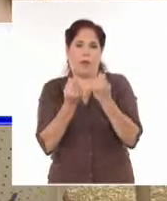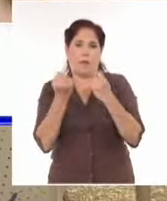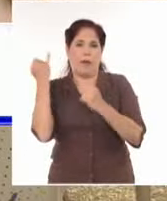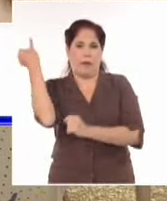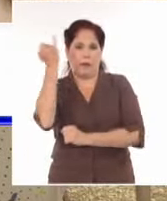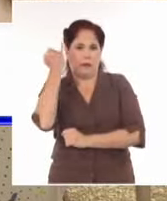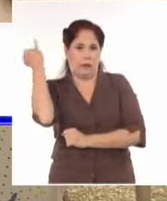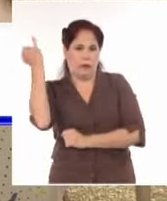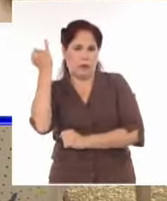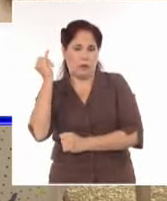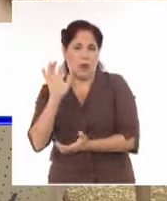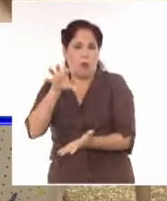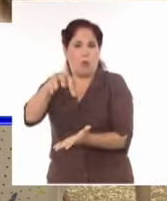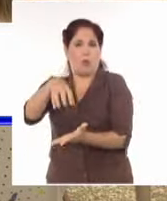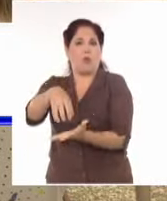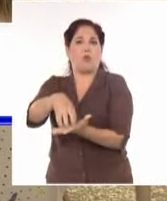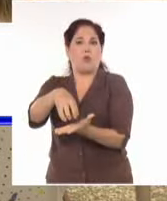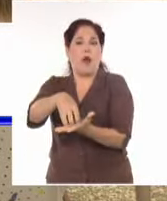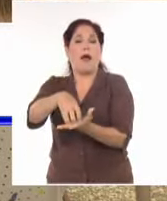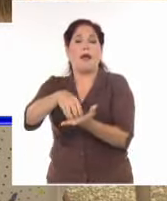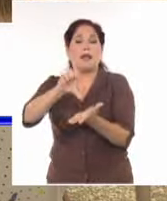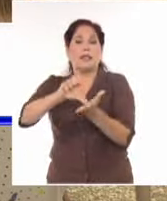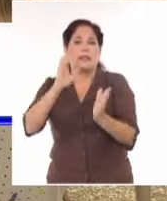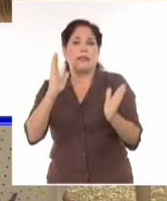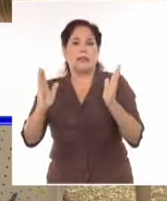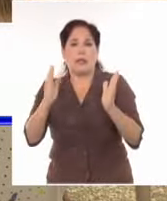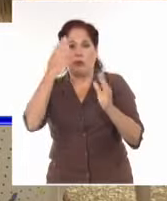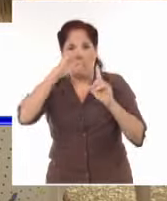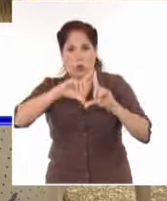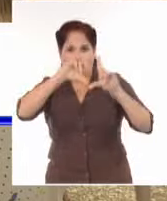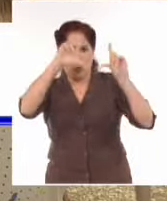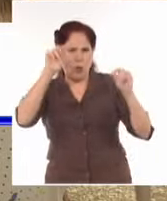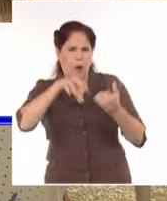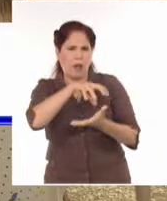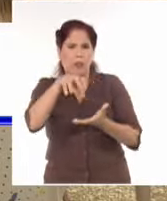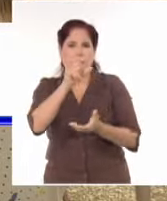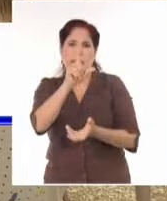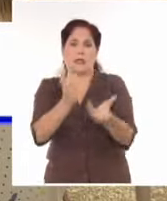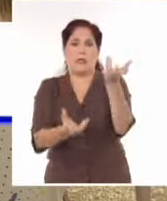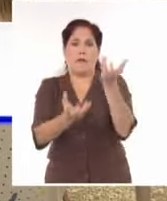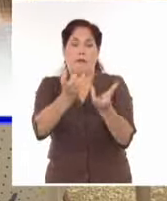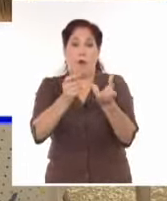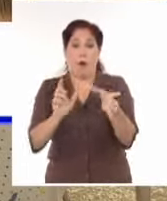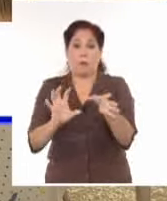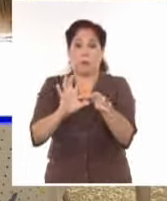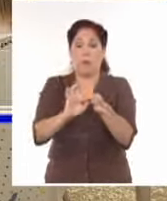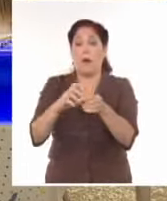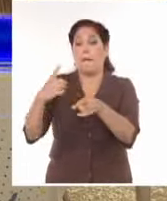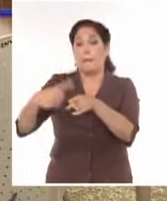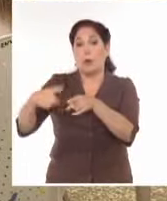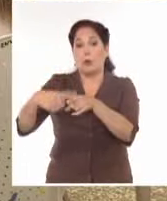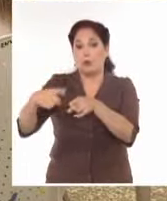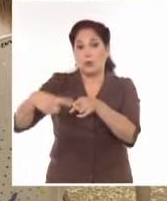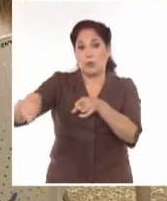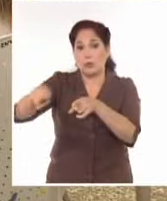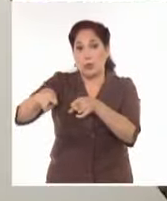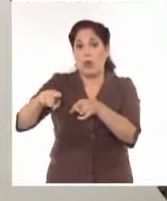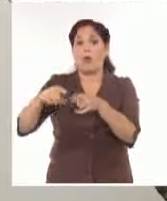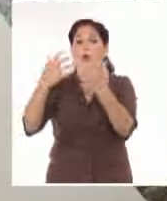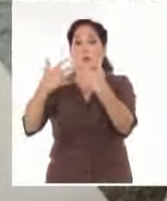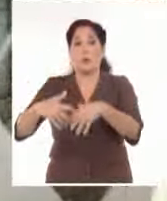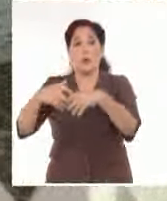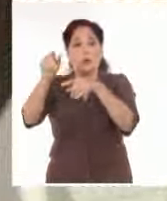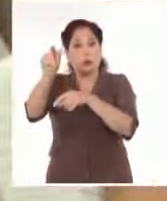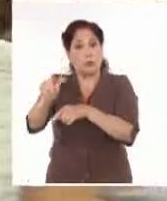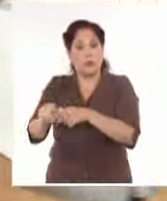una ubicación en la zona central del país, específicamente en Cienfuegos, va a estar articulado con productores y que potenciamos la producción